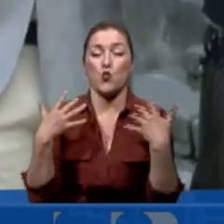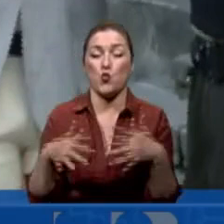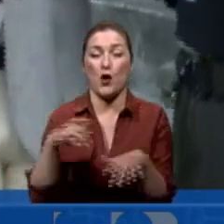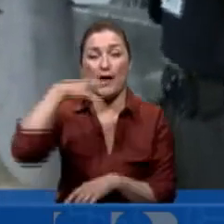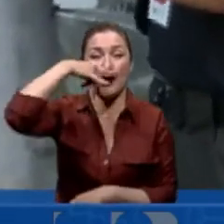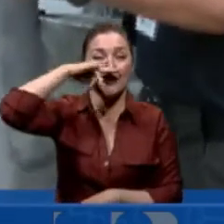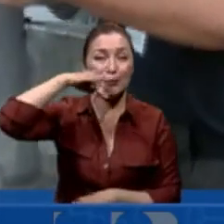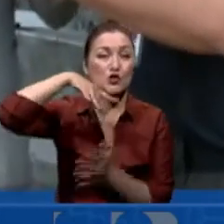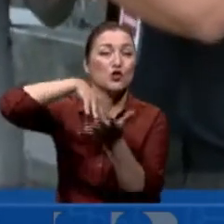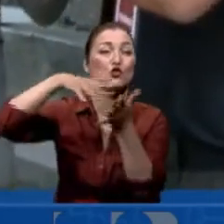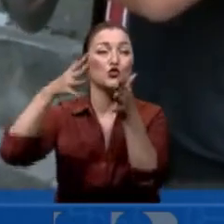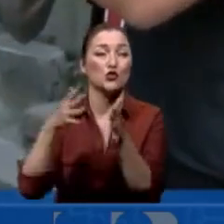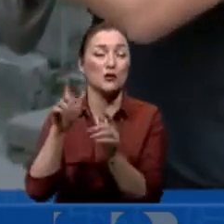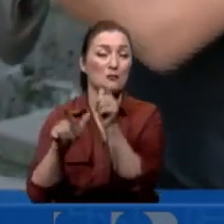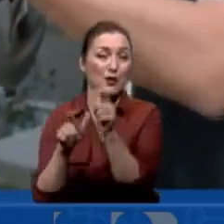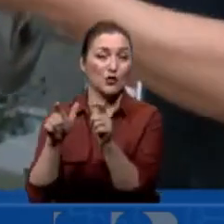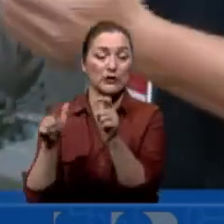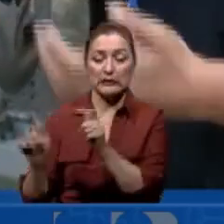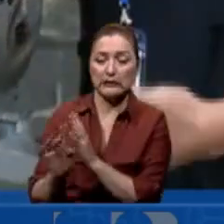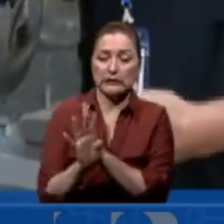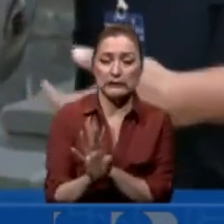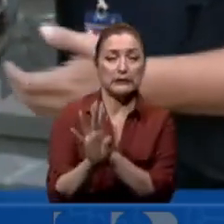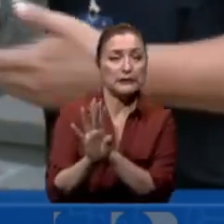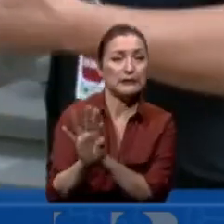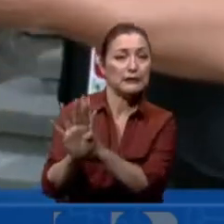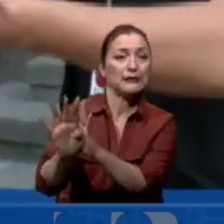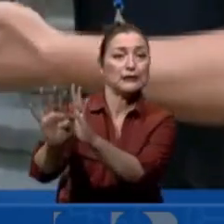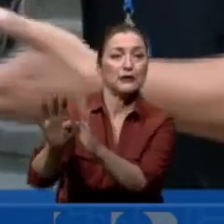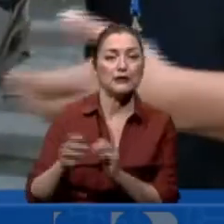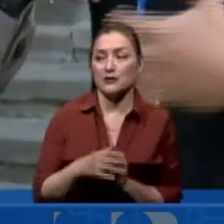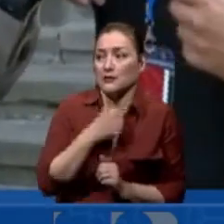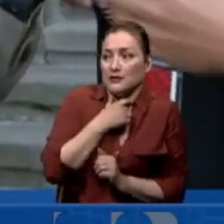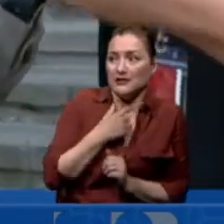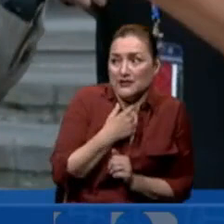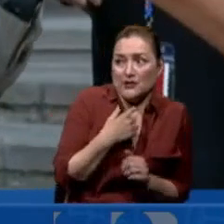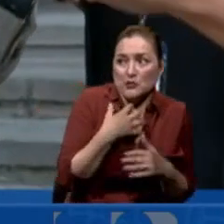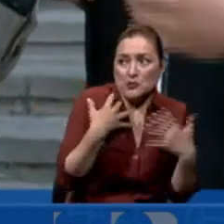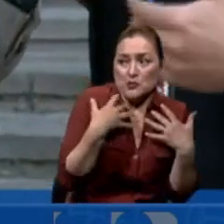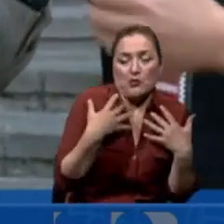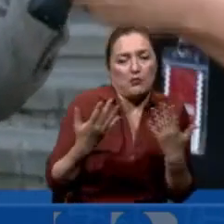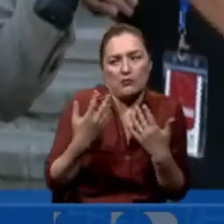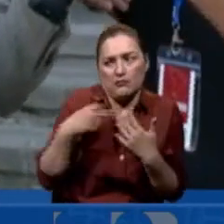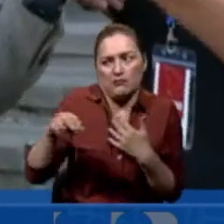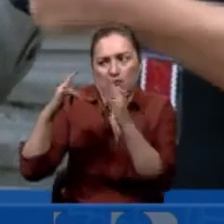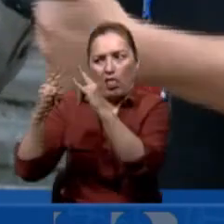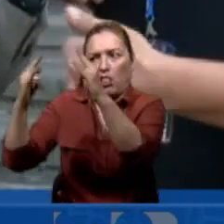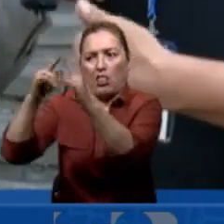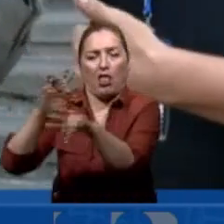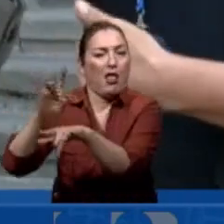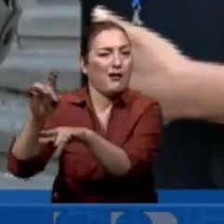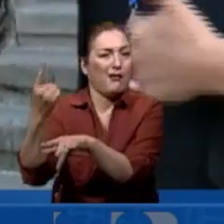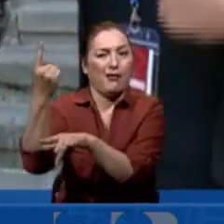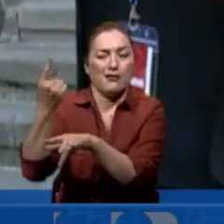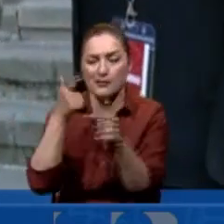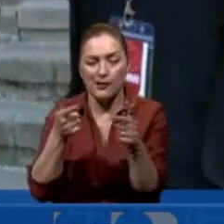niños estudiantes personas que bajan a sus lugares de trabajo quién se atreve a circular por ahí bajo esas condiciones un lugar abandonado